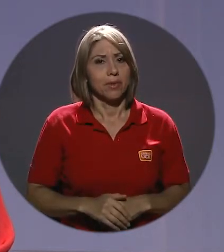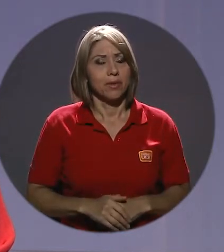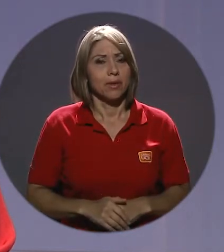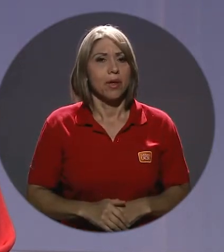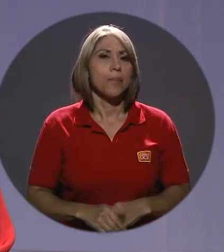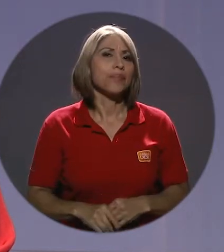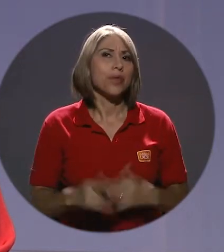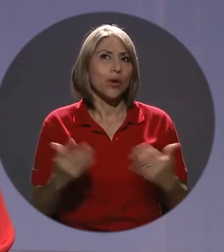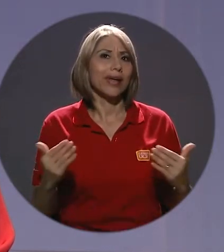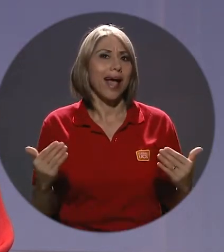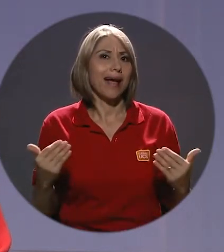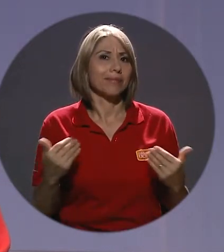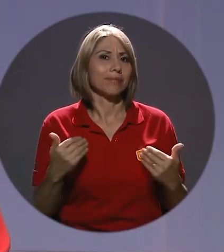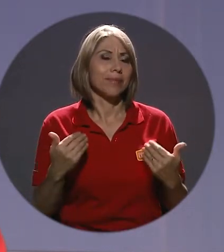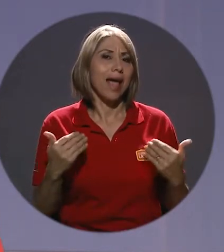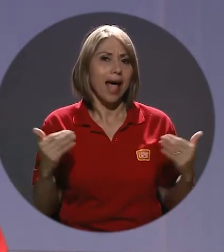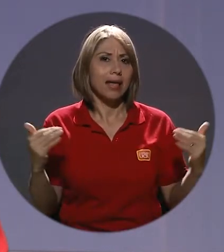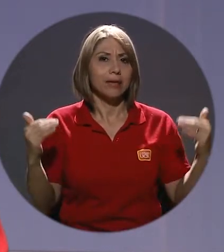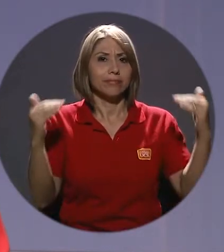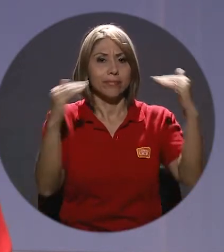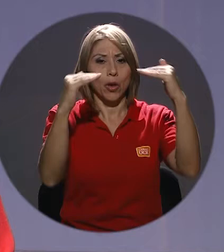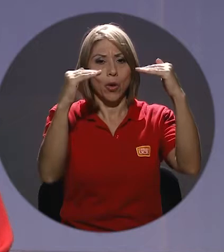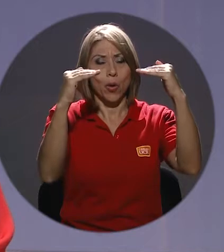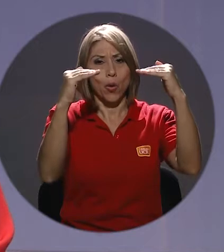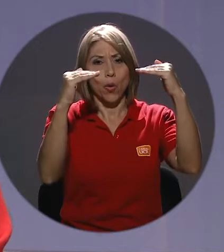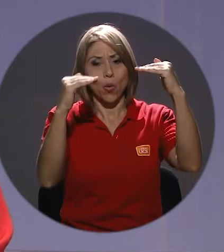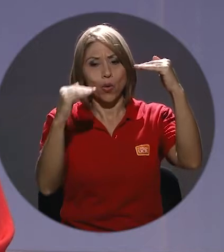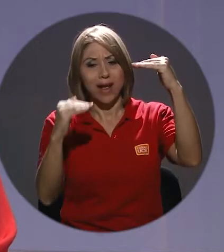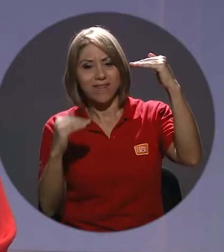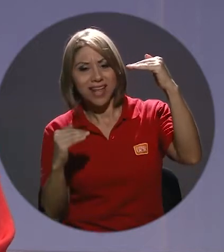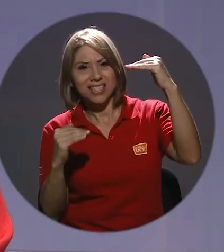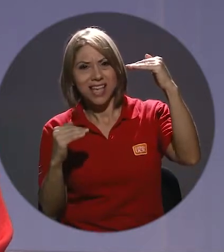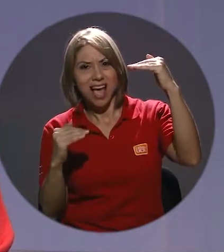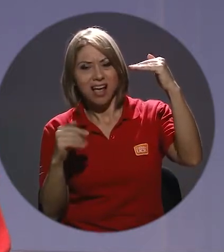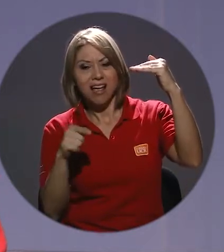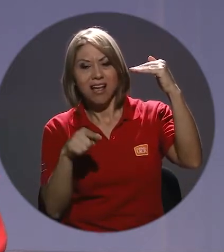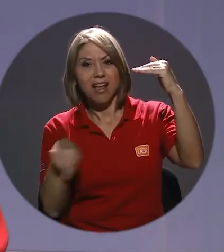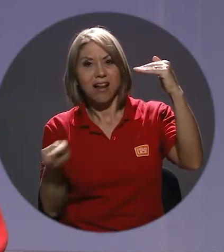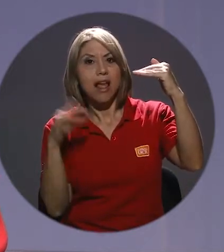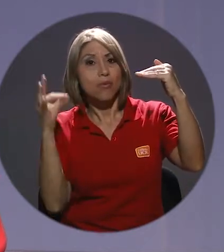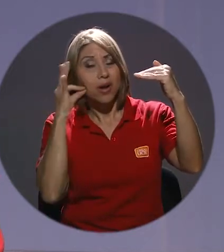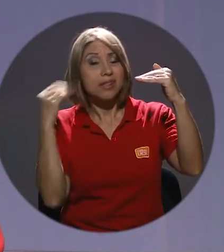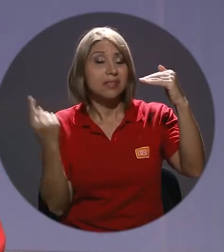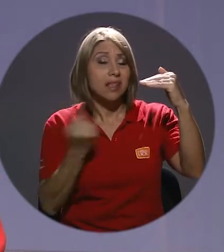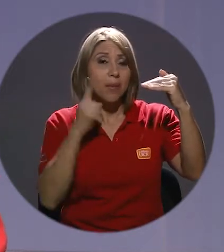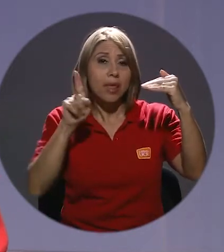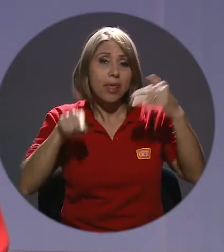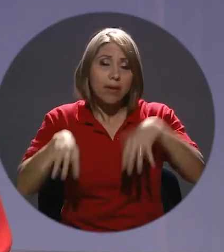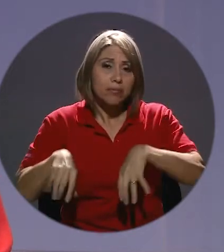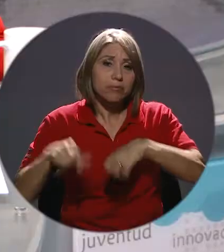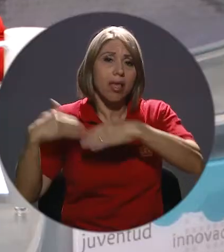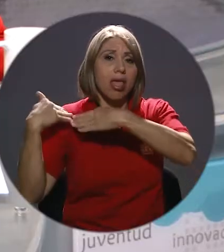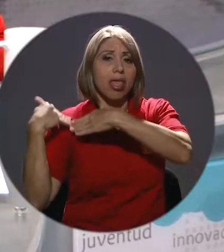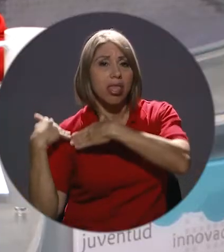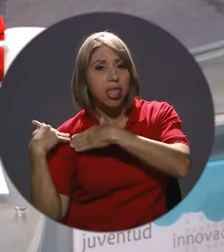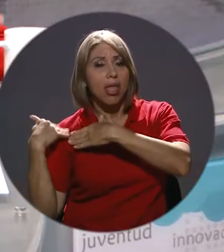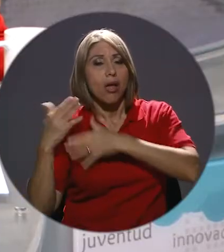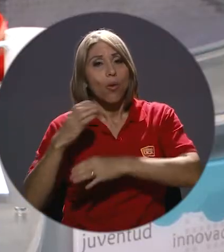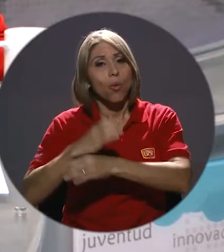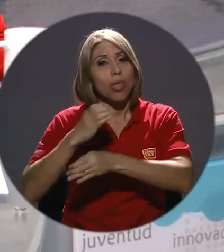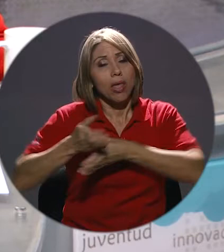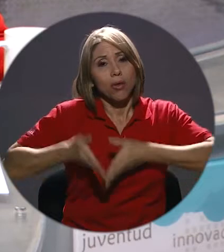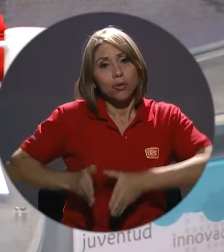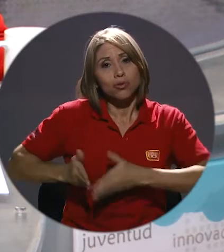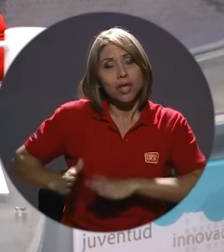una brecha que permanece en el mercado es que las mujeres por lo general tienen que hacerse cargo del cuidado de sus hijos, y eso le